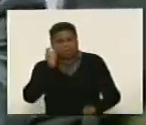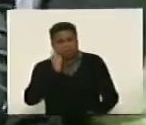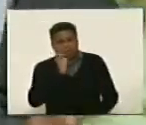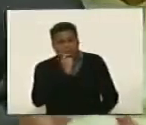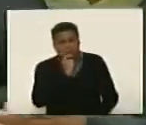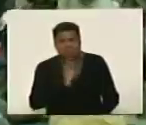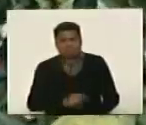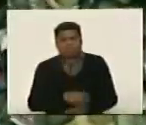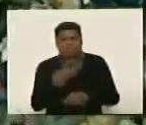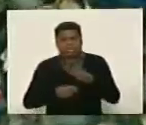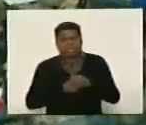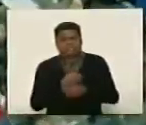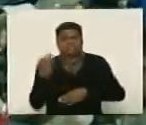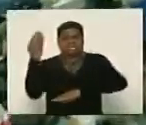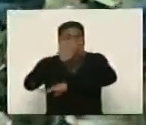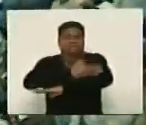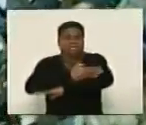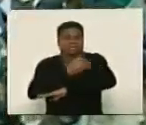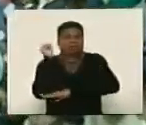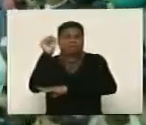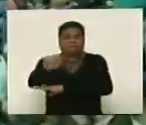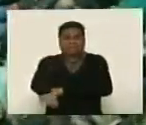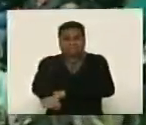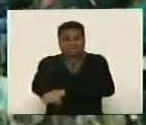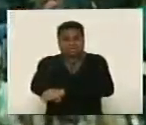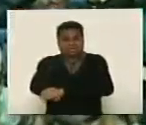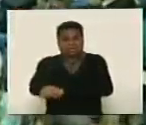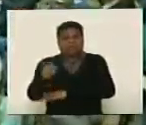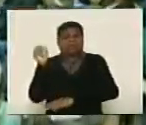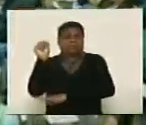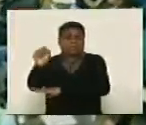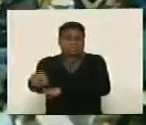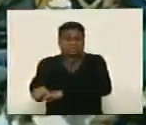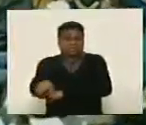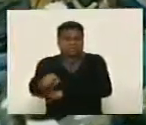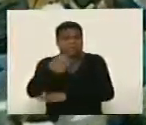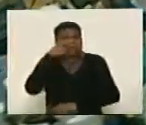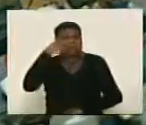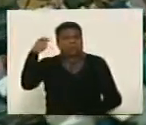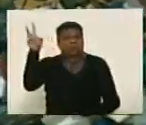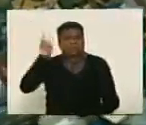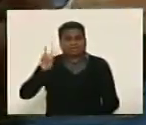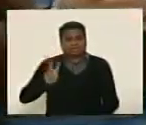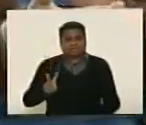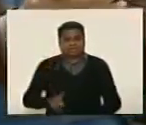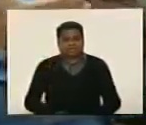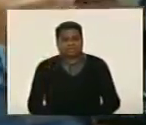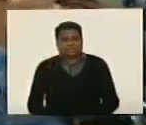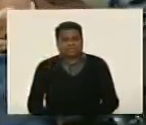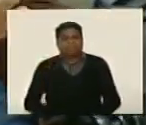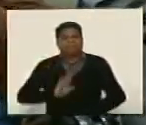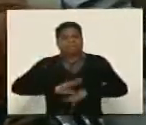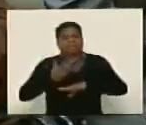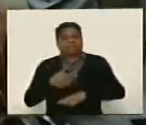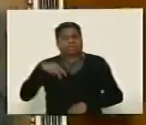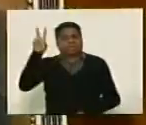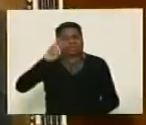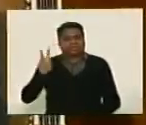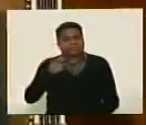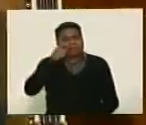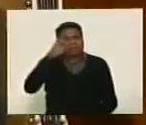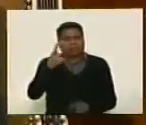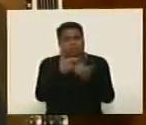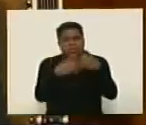cerco financiero puede ser derrotado y va a ser derrotado por el pueblo venezolano, porque es derrotado por los pueblos